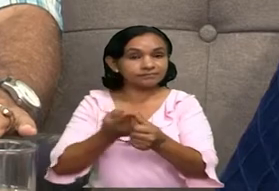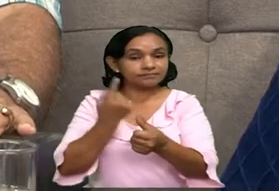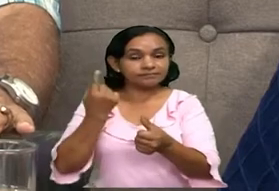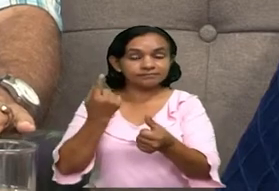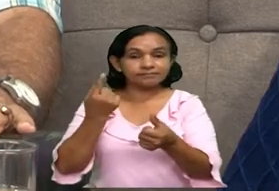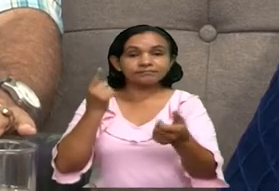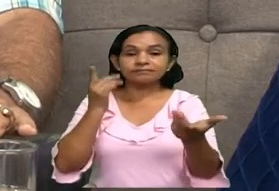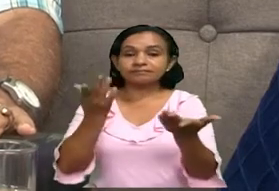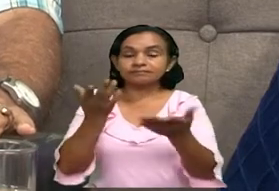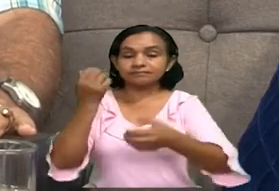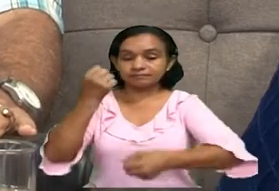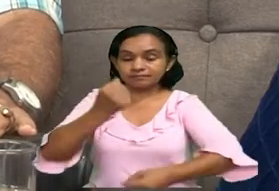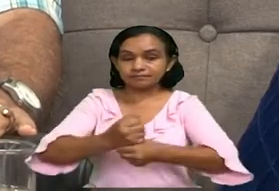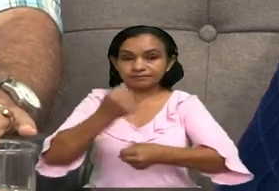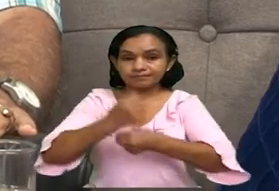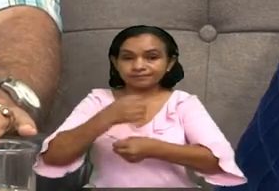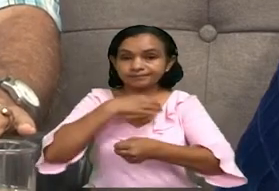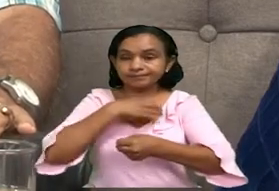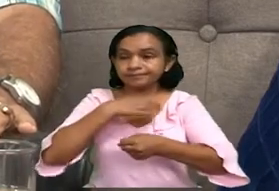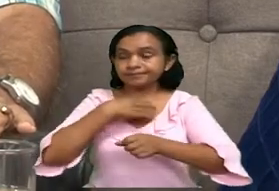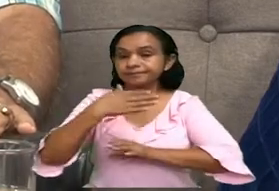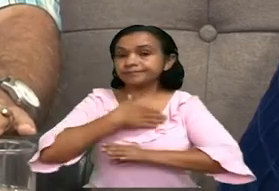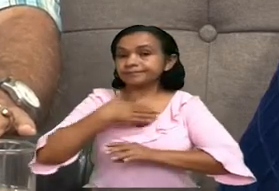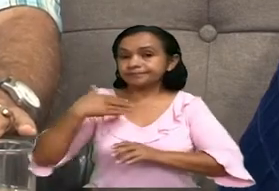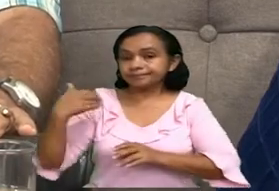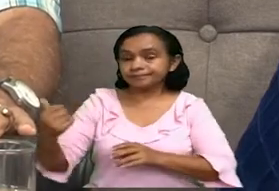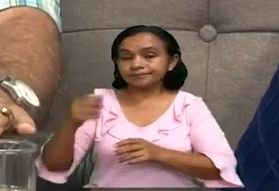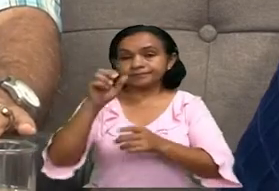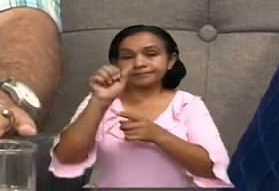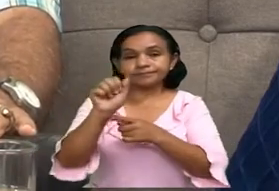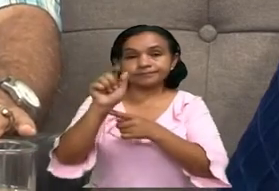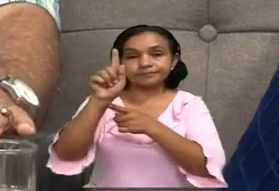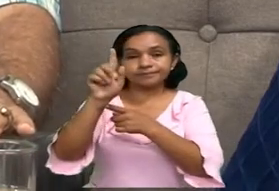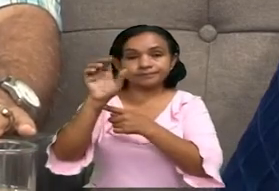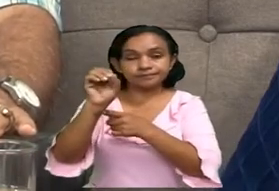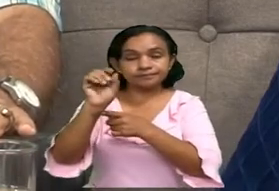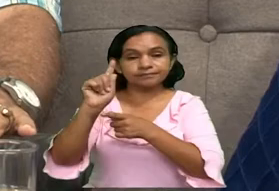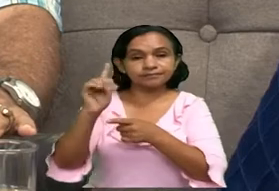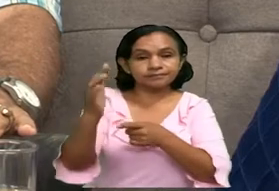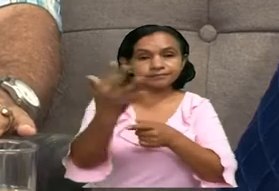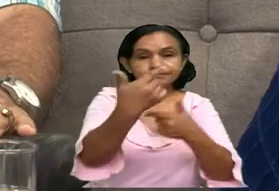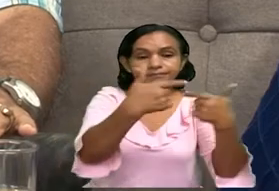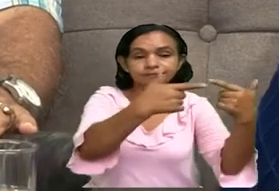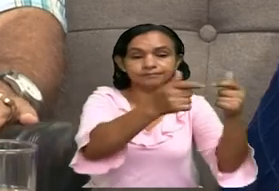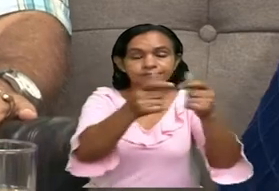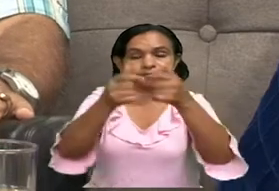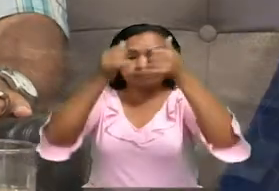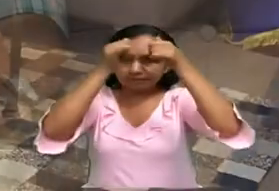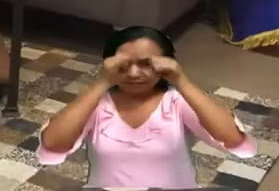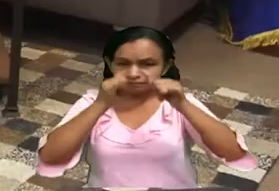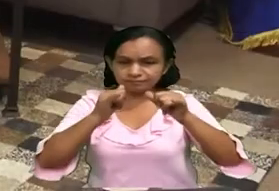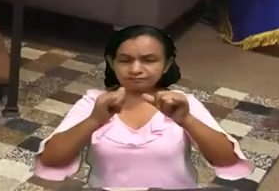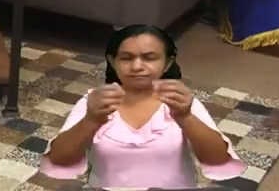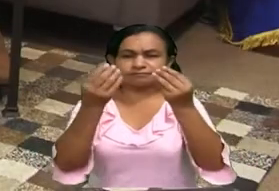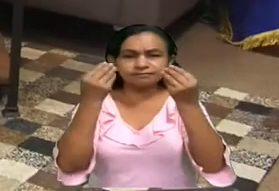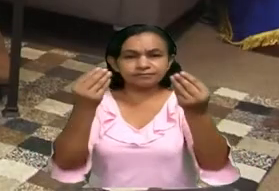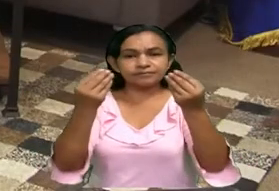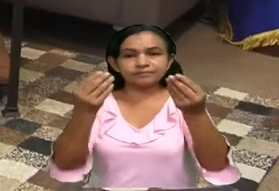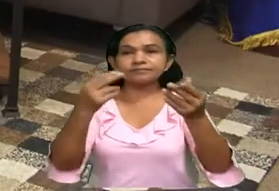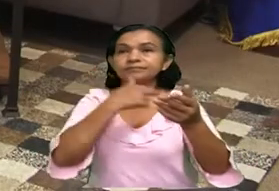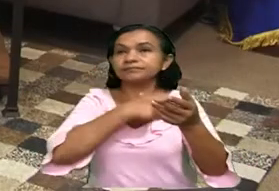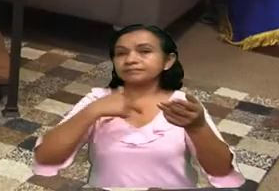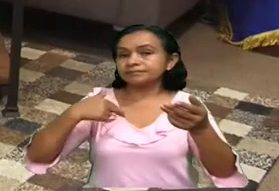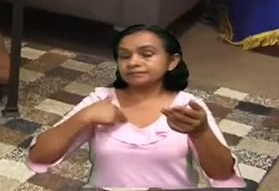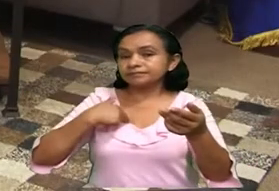a la primera línea estratégica, que es el mejoramiento del hato ganadero. Y sin duda alguna ahí involucrado directamente, y a partir de eso que